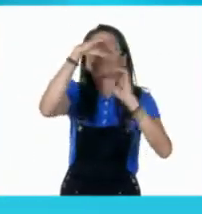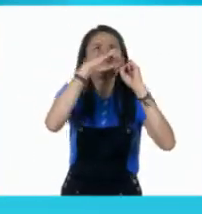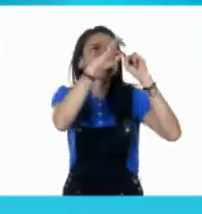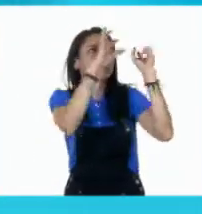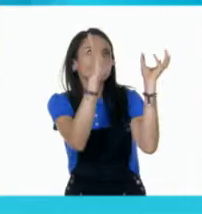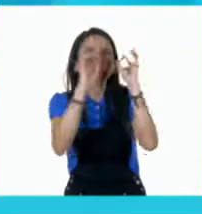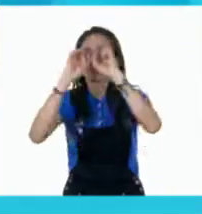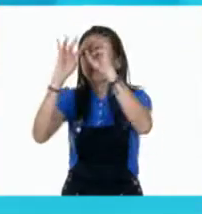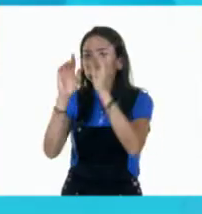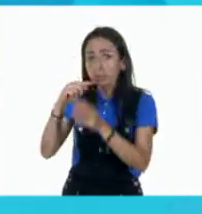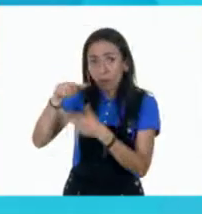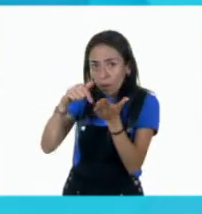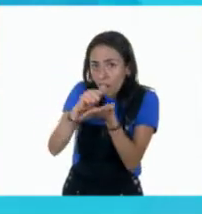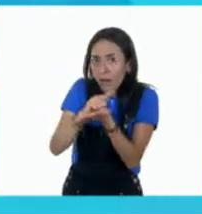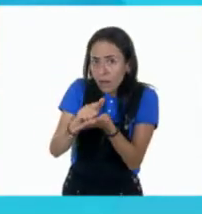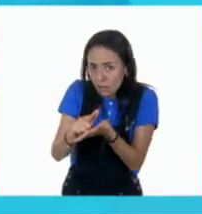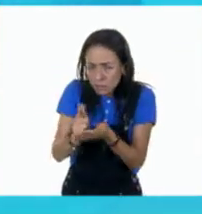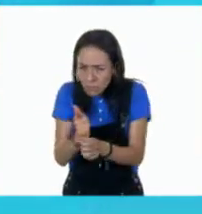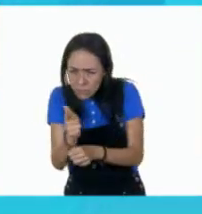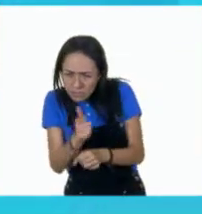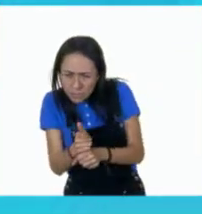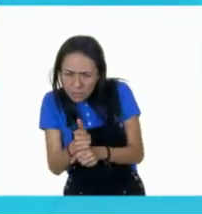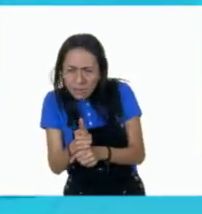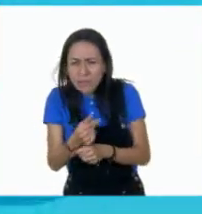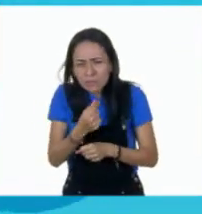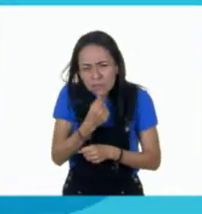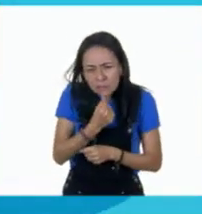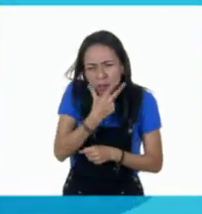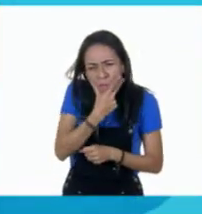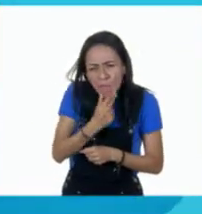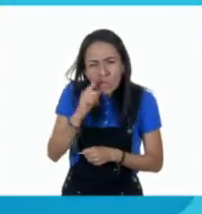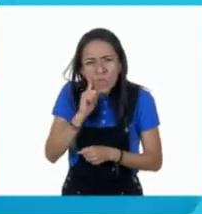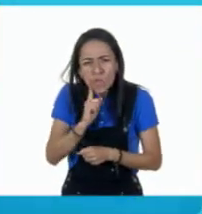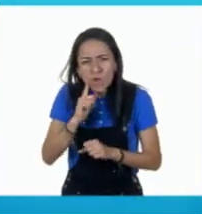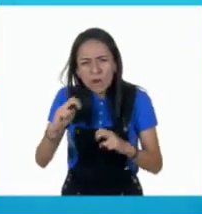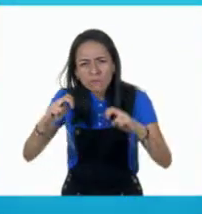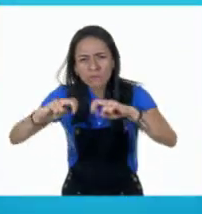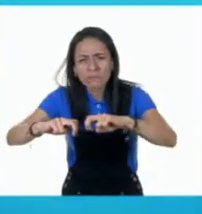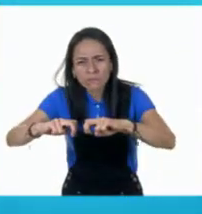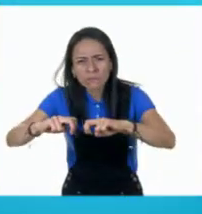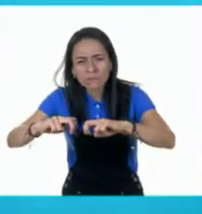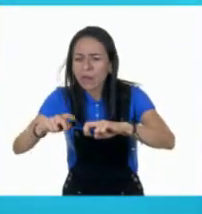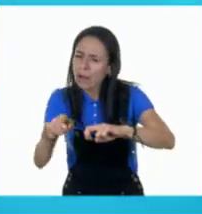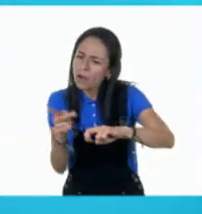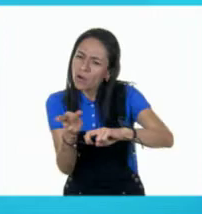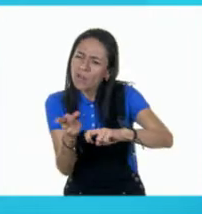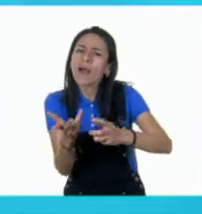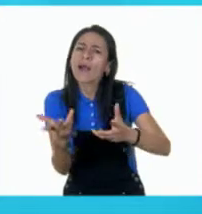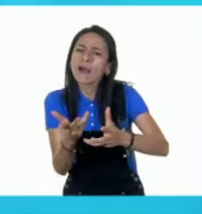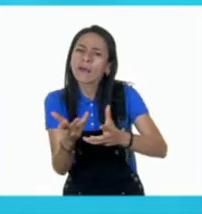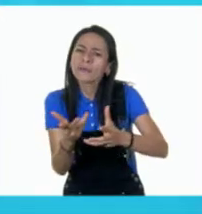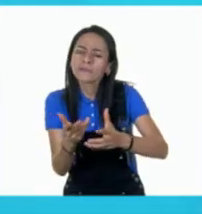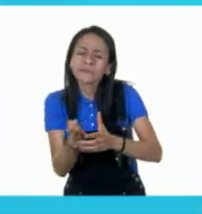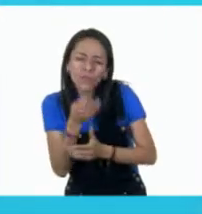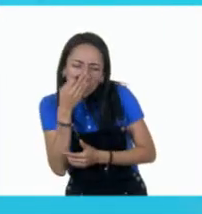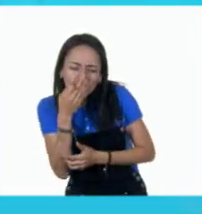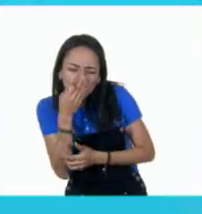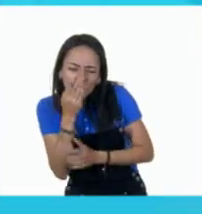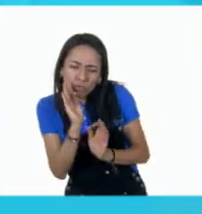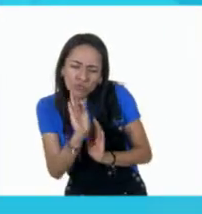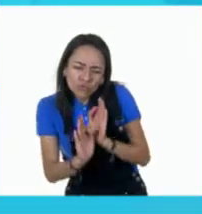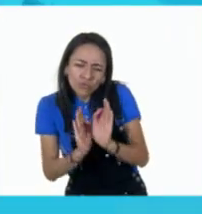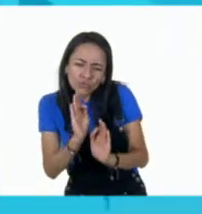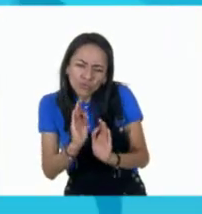también veo a una niña y a un niño que están cuidando y regando una flor.